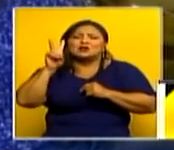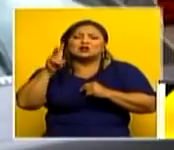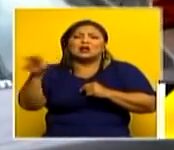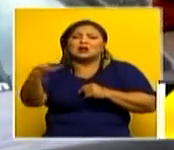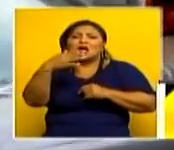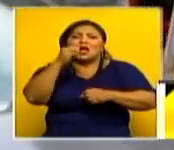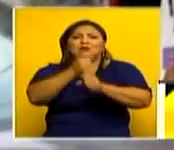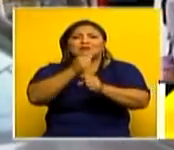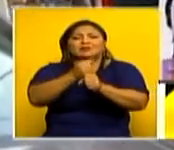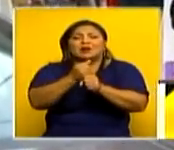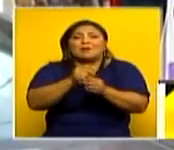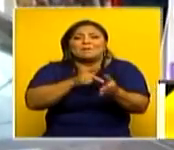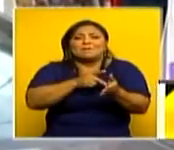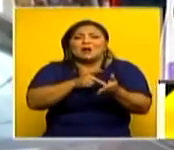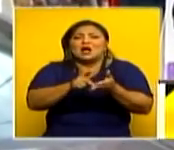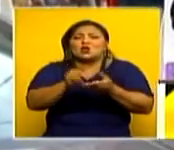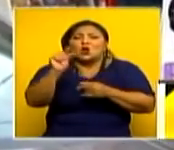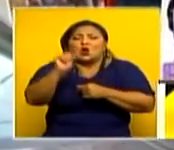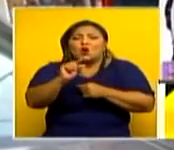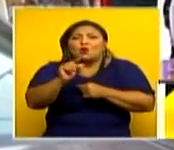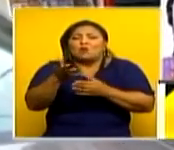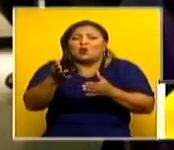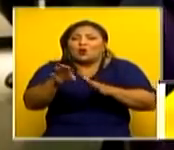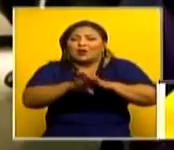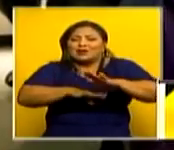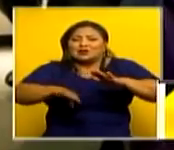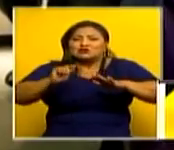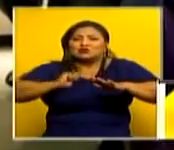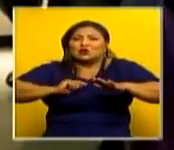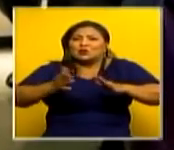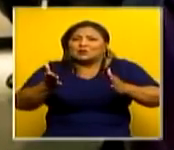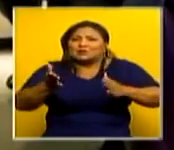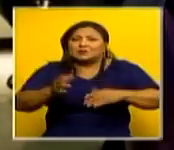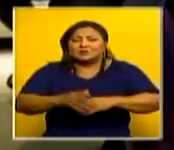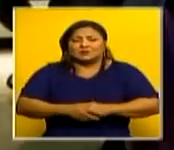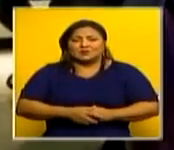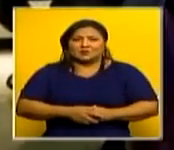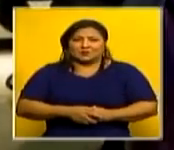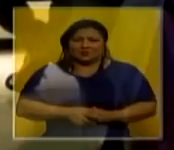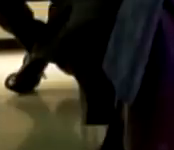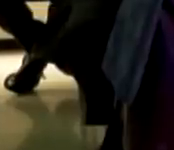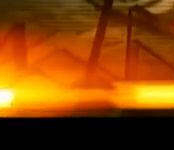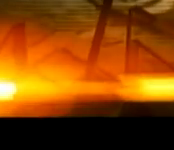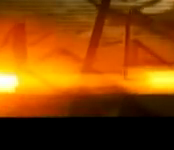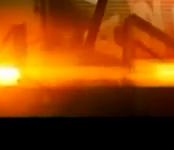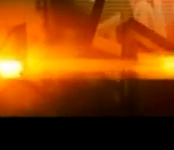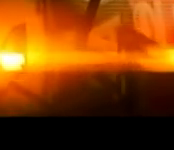venezolanos, pagándoles menos que el salario básico. Lucía Jaramillo, Noticiero 1.